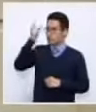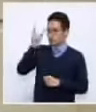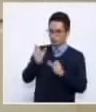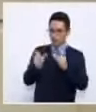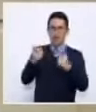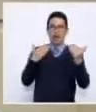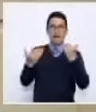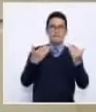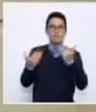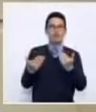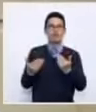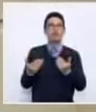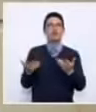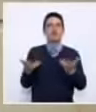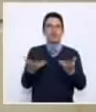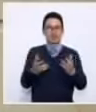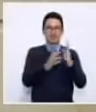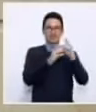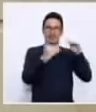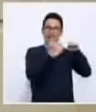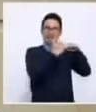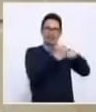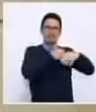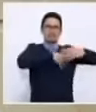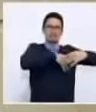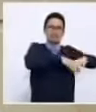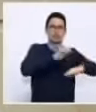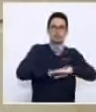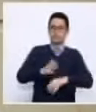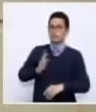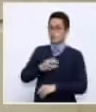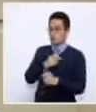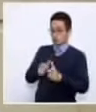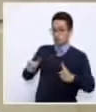campesinos colombianos estaban en las orillas de la carretera. Nosotros en el Congreso nos